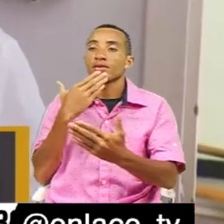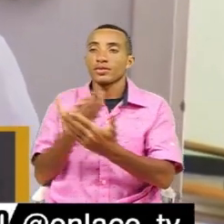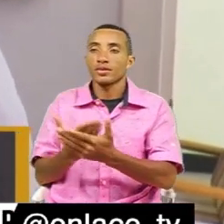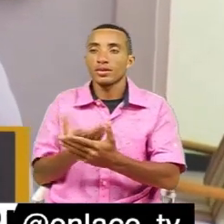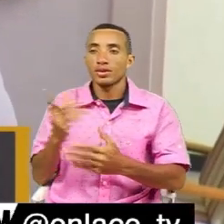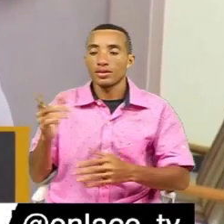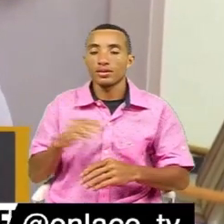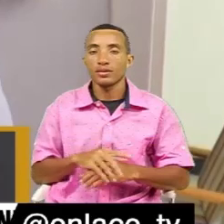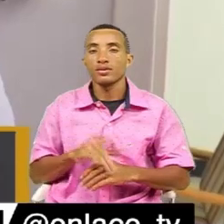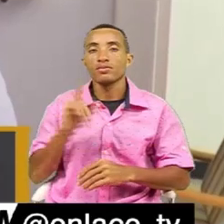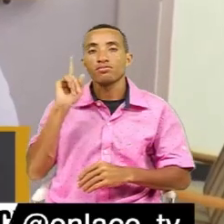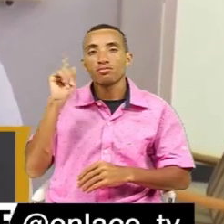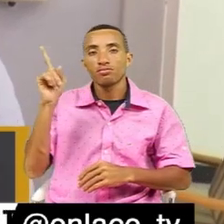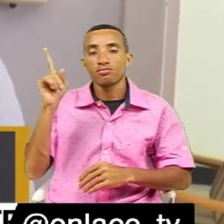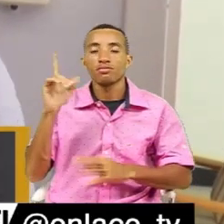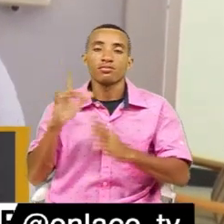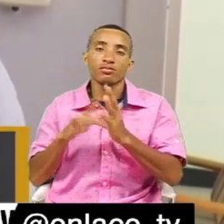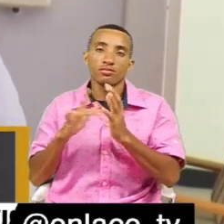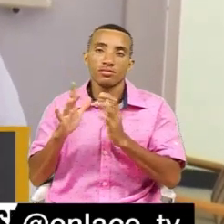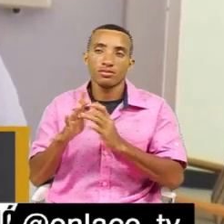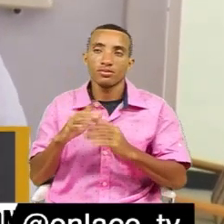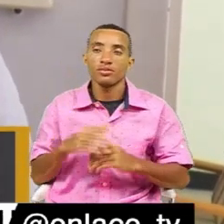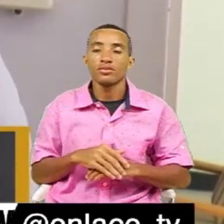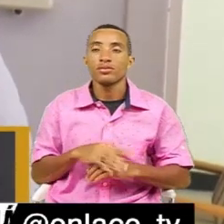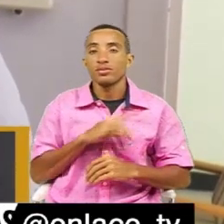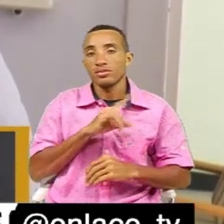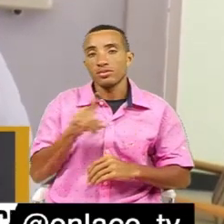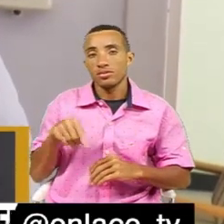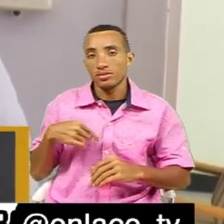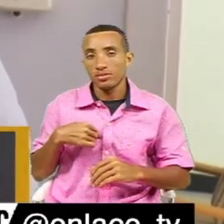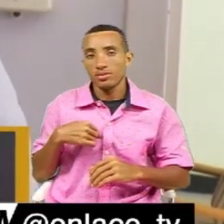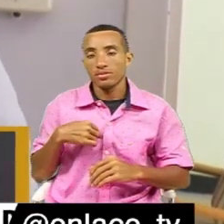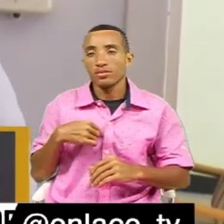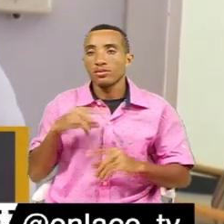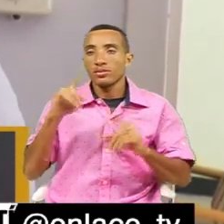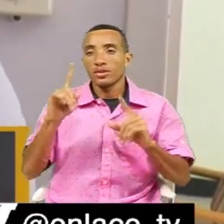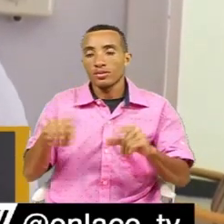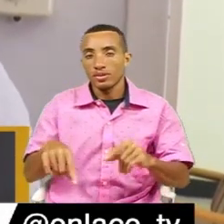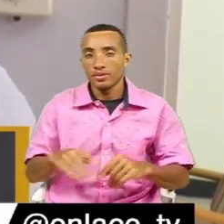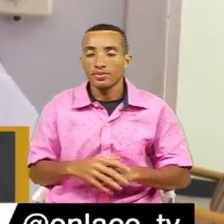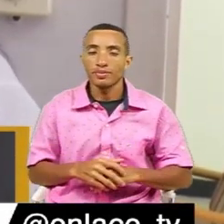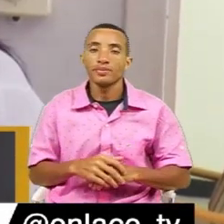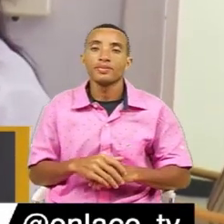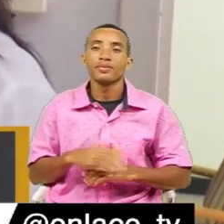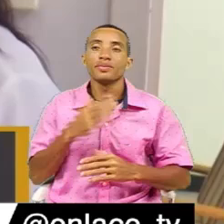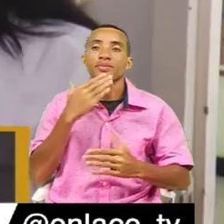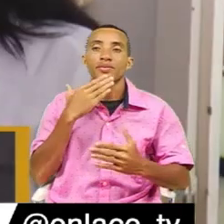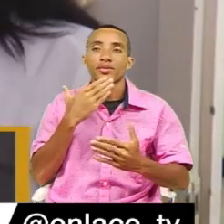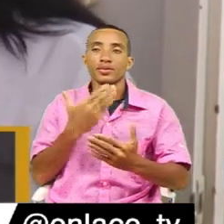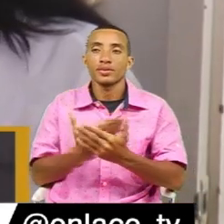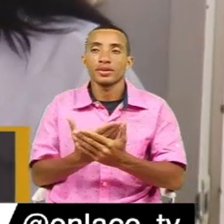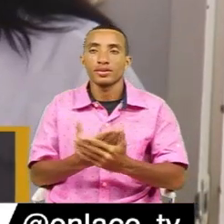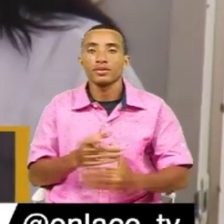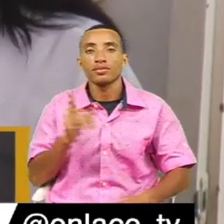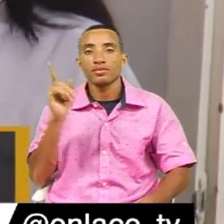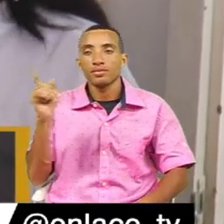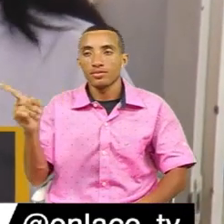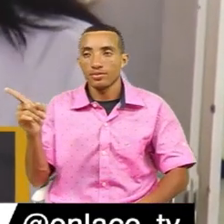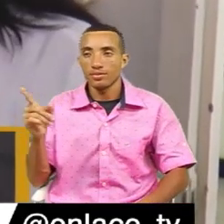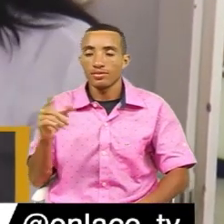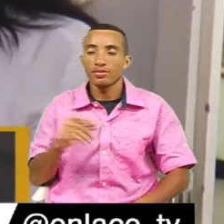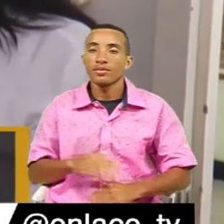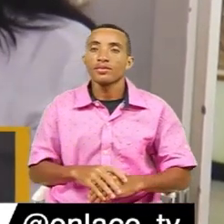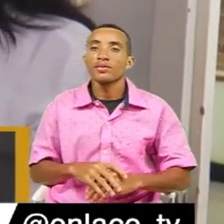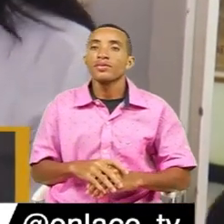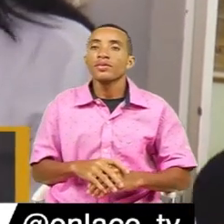Señor Jesucristo, Él es el don, Él es nuestro Padre, el Padre Celestial. Gracias por todo, Padre, Monseñor. Monseñor Camilo Fernando